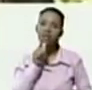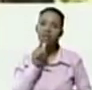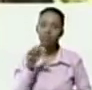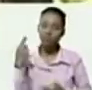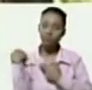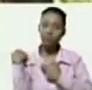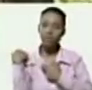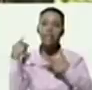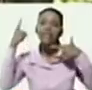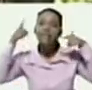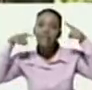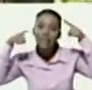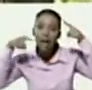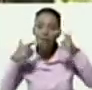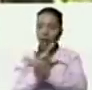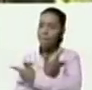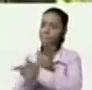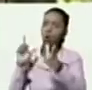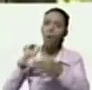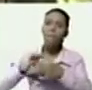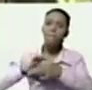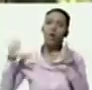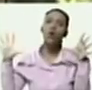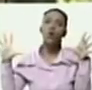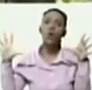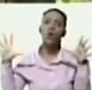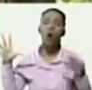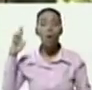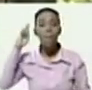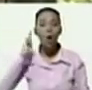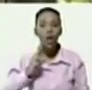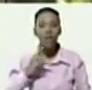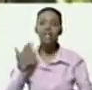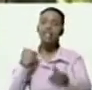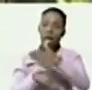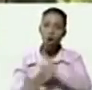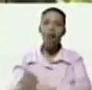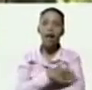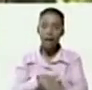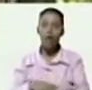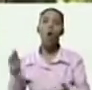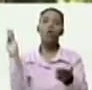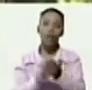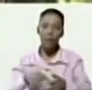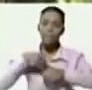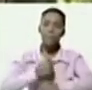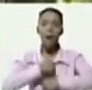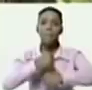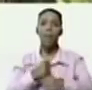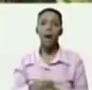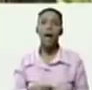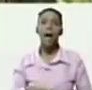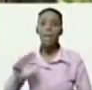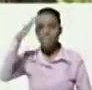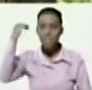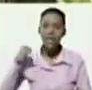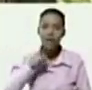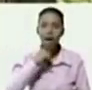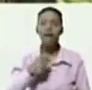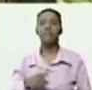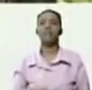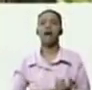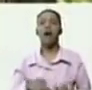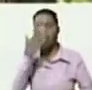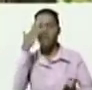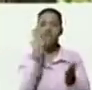comandante Hugo Chávez. Hugo Chávez, con Hugo Chávez Bolívar salió a la calle otra vez a cabalgar. Con Hugo Chávez Miranda es Miranda, frente a Francisco